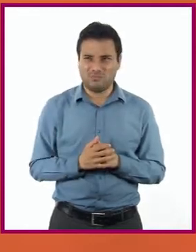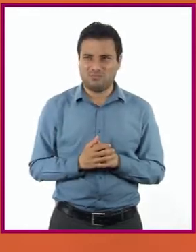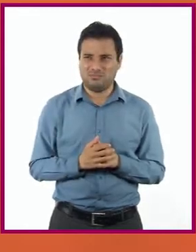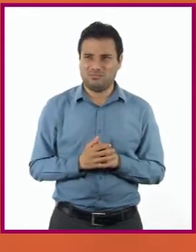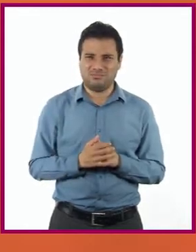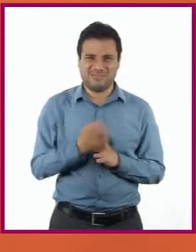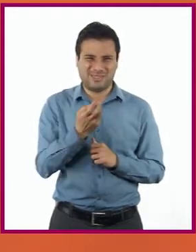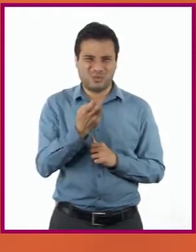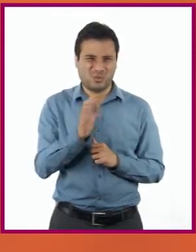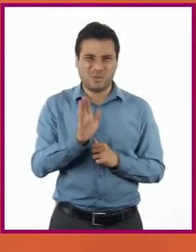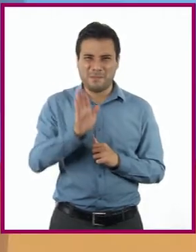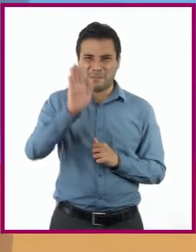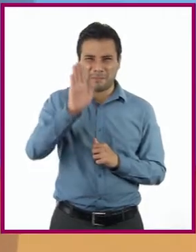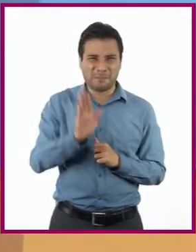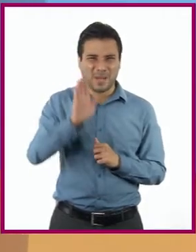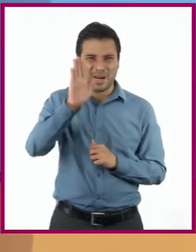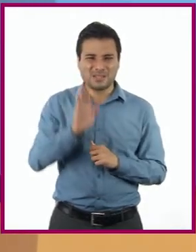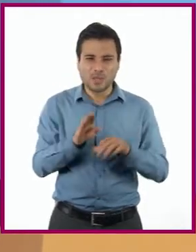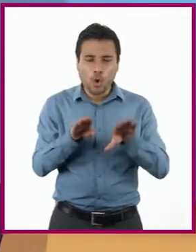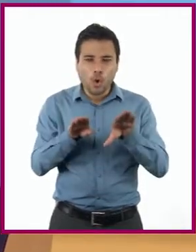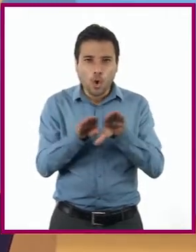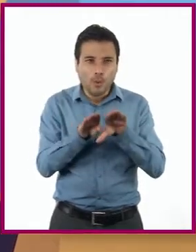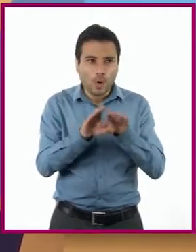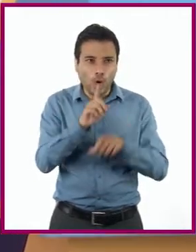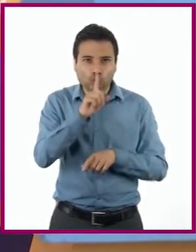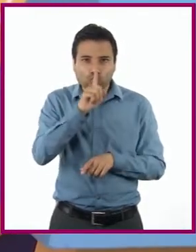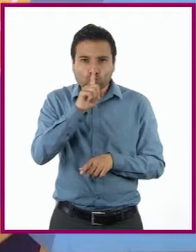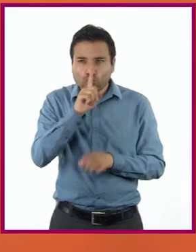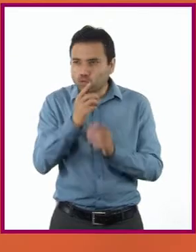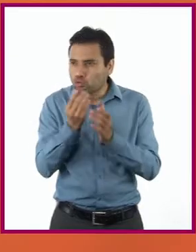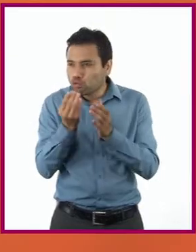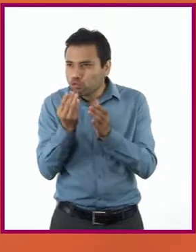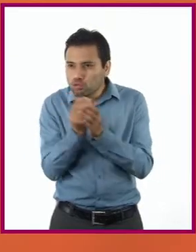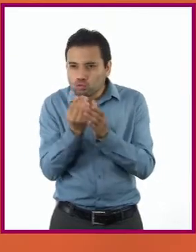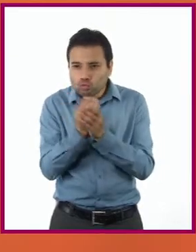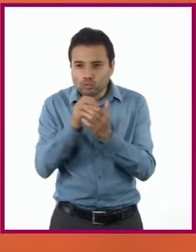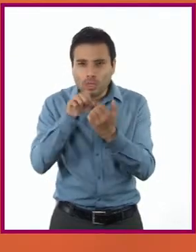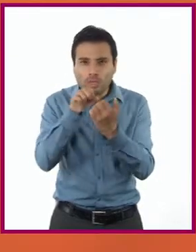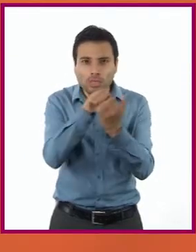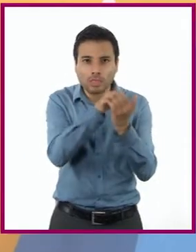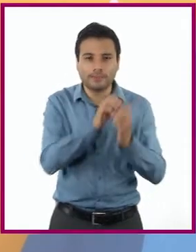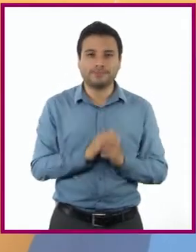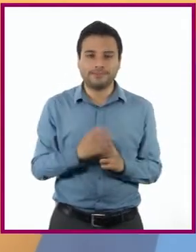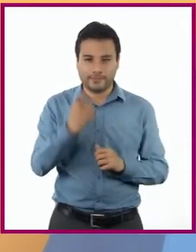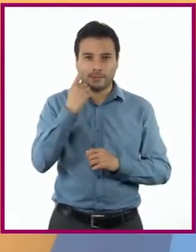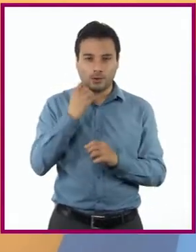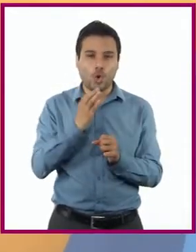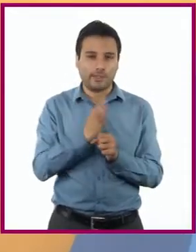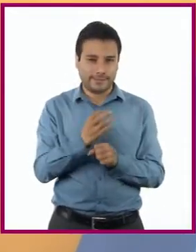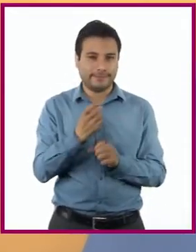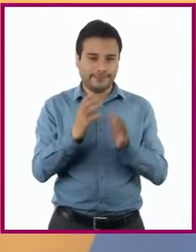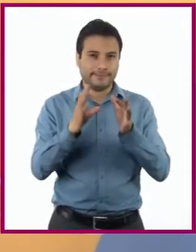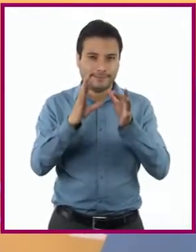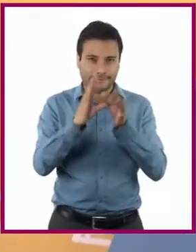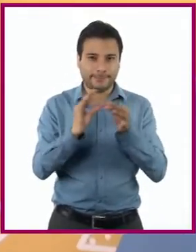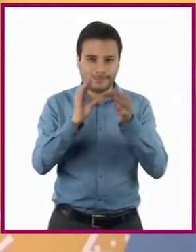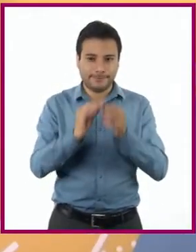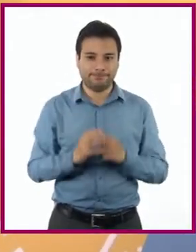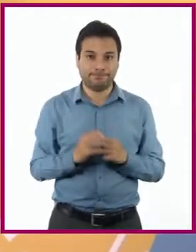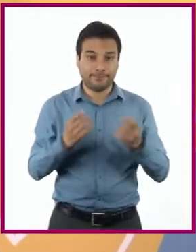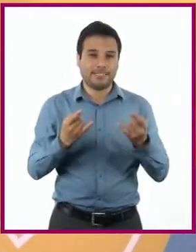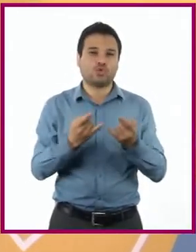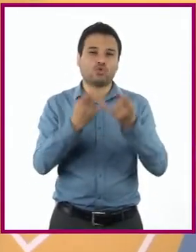de conspiración. Tienes razón. En esta sesión haremos un recuento de los